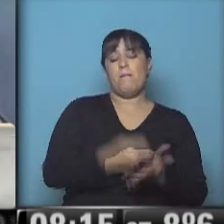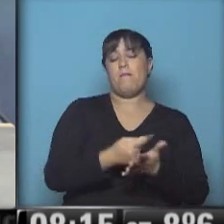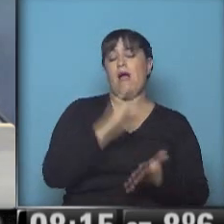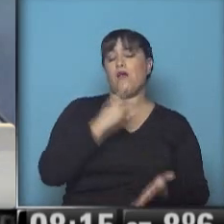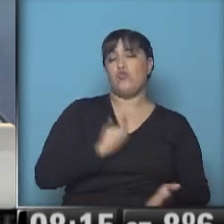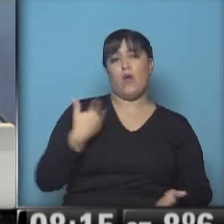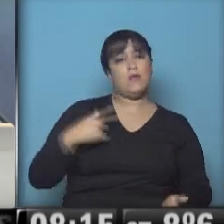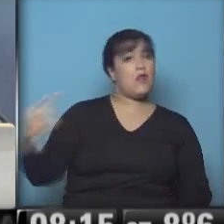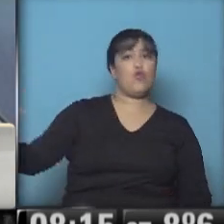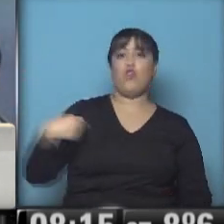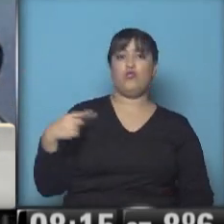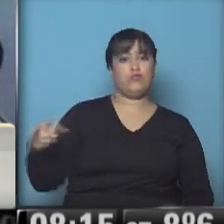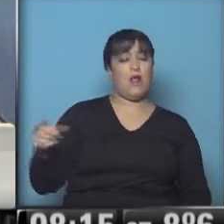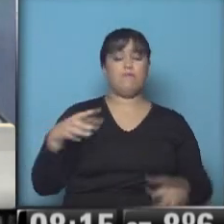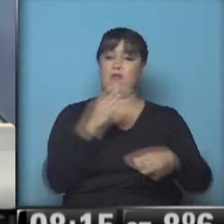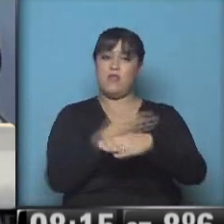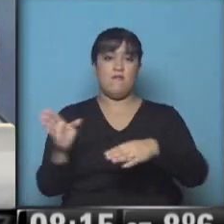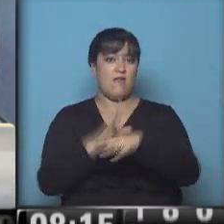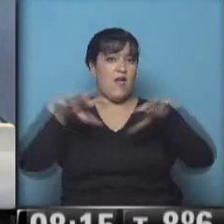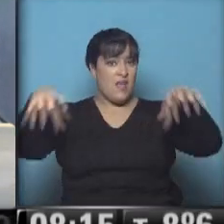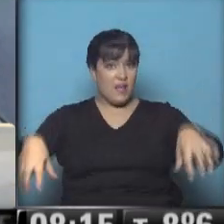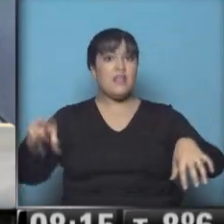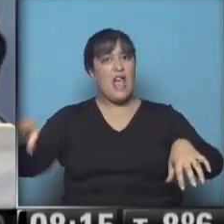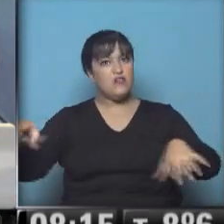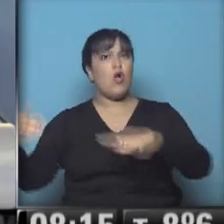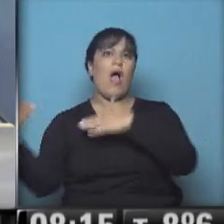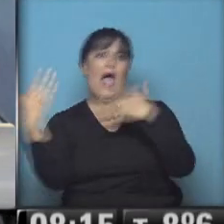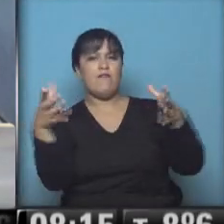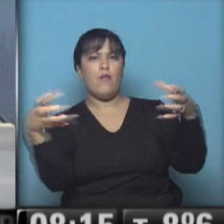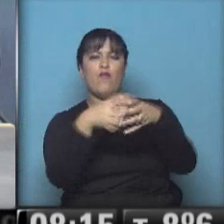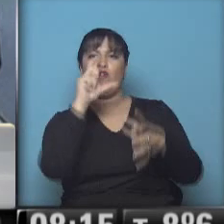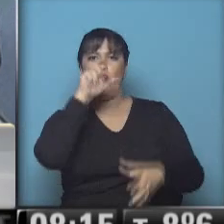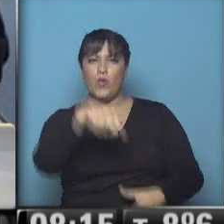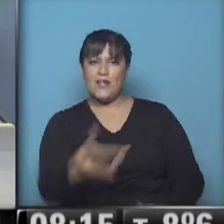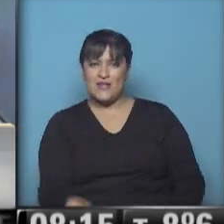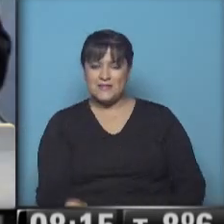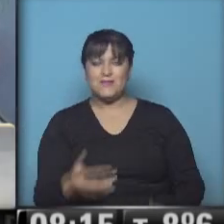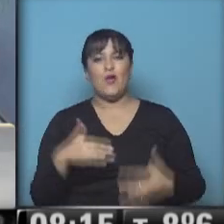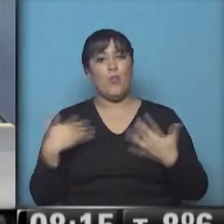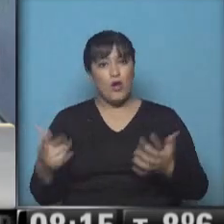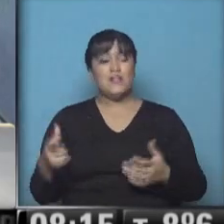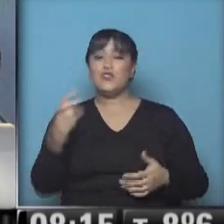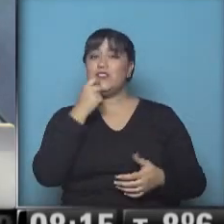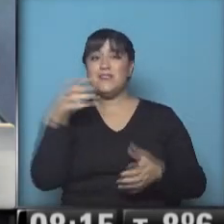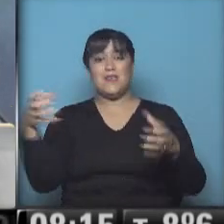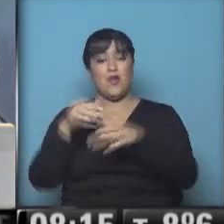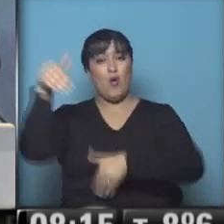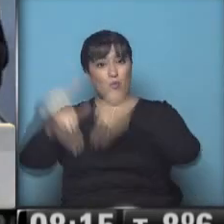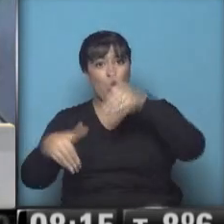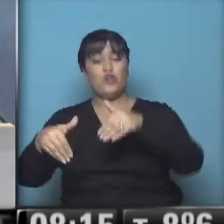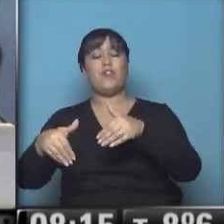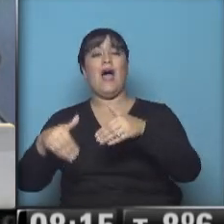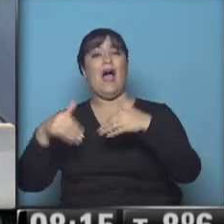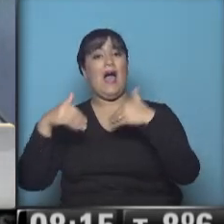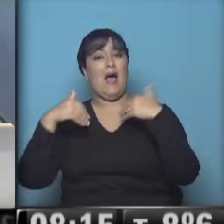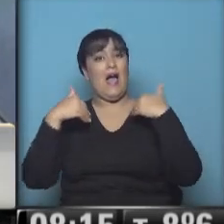y lo hacen a favor de los intereses encubiertos de los fondos hes por lo tanto quien ha votado a favor lo expresa